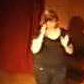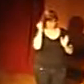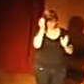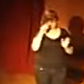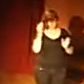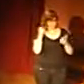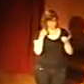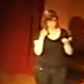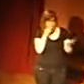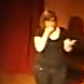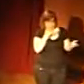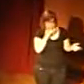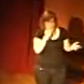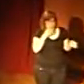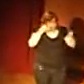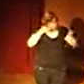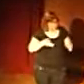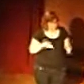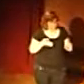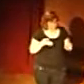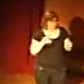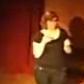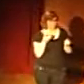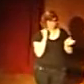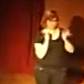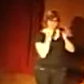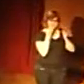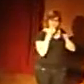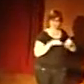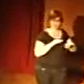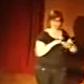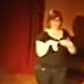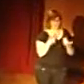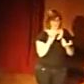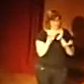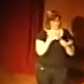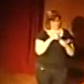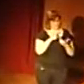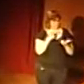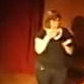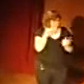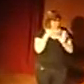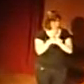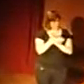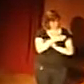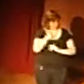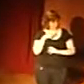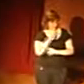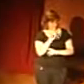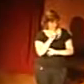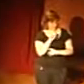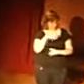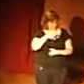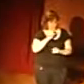fantástica pero que es escenario de un episodio estud histórico que justifica y trasciende la propio el propio la propia